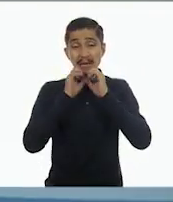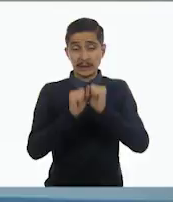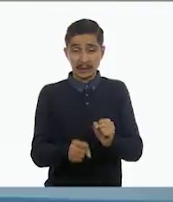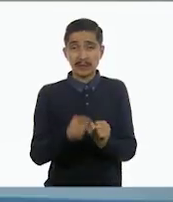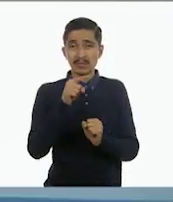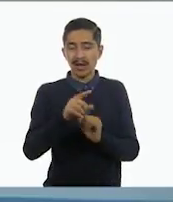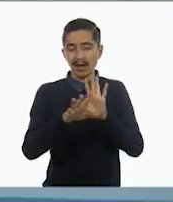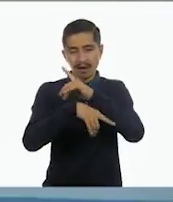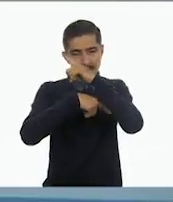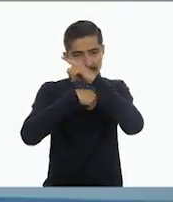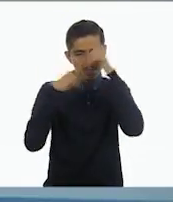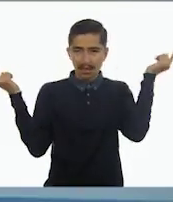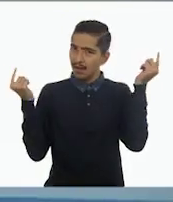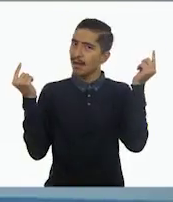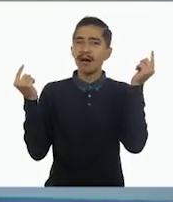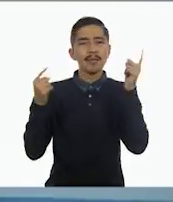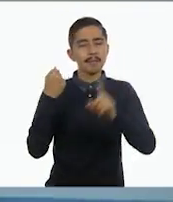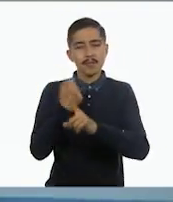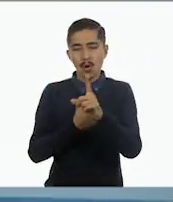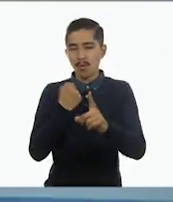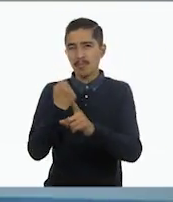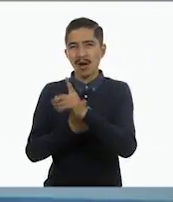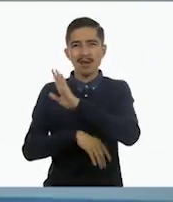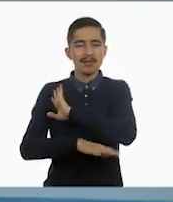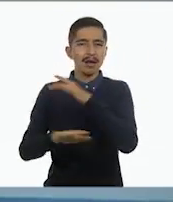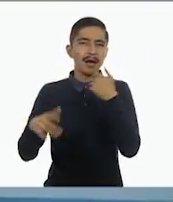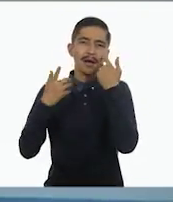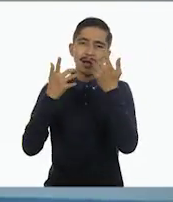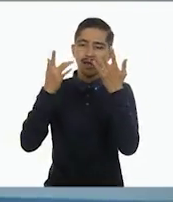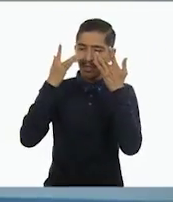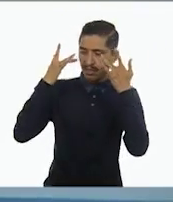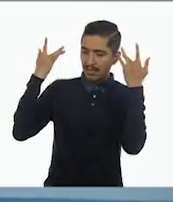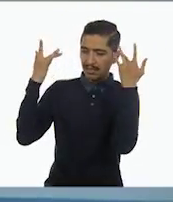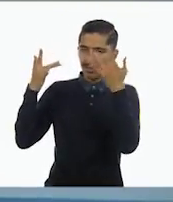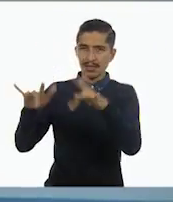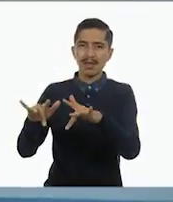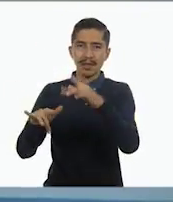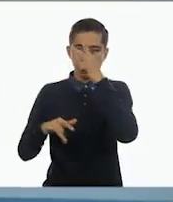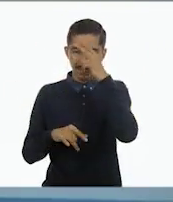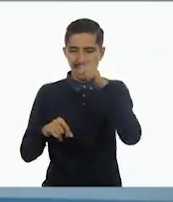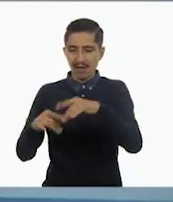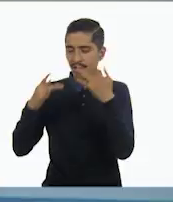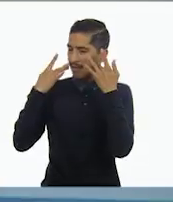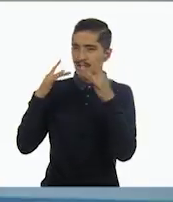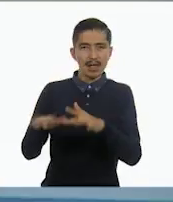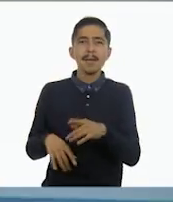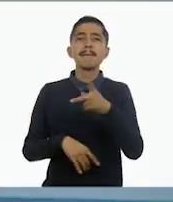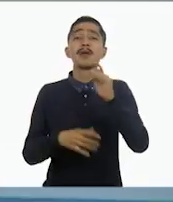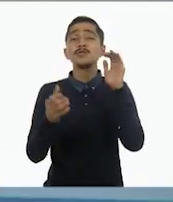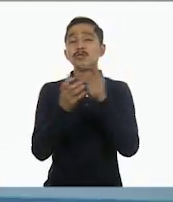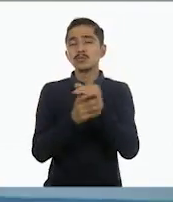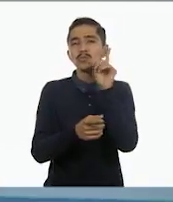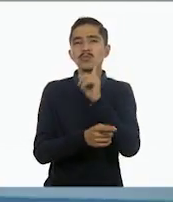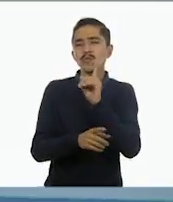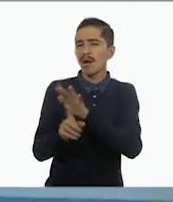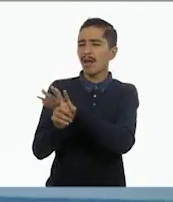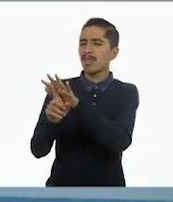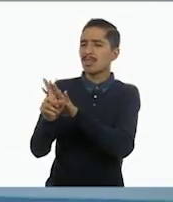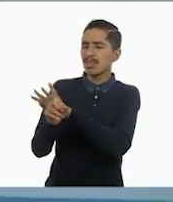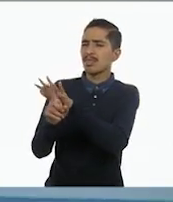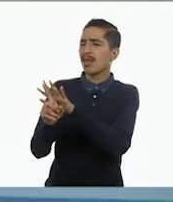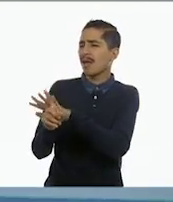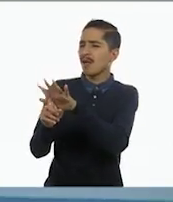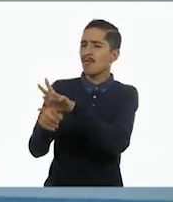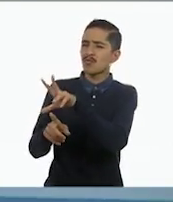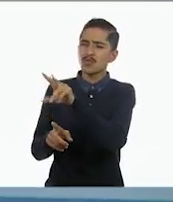harto de tantos problemas, quería renunciar al trono de México, pero Carlota estaba tratando de convencerlo de